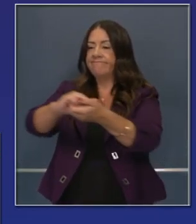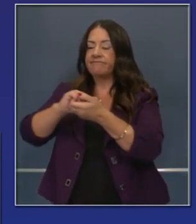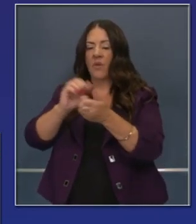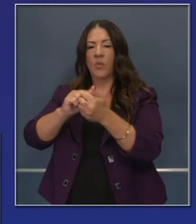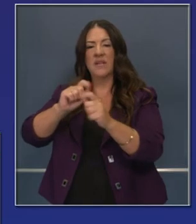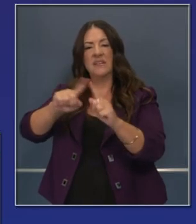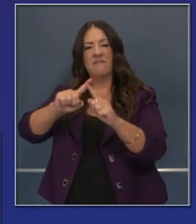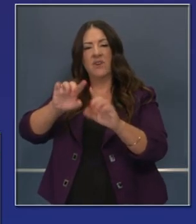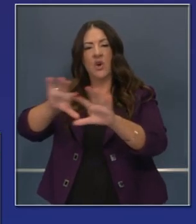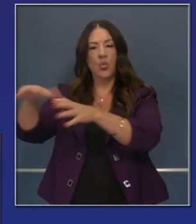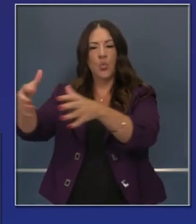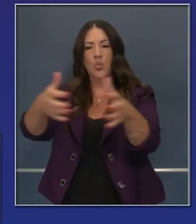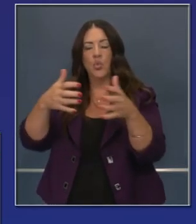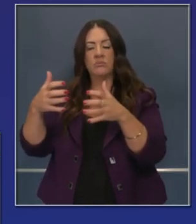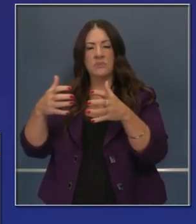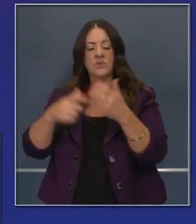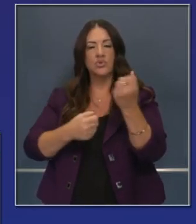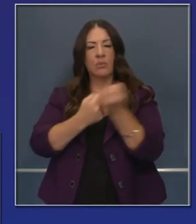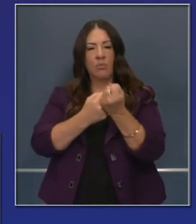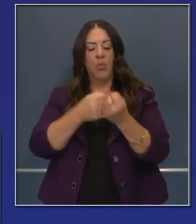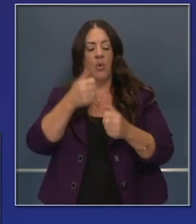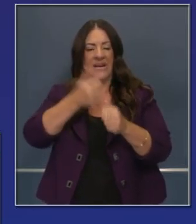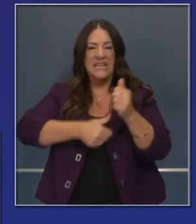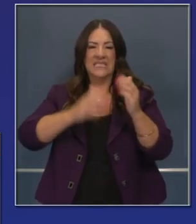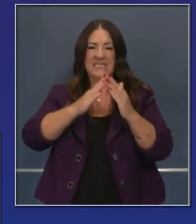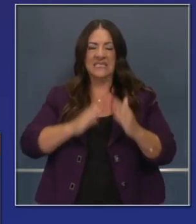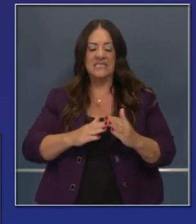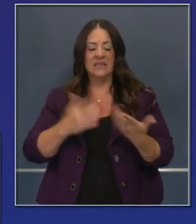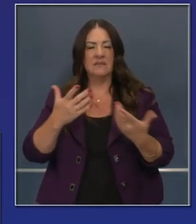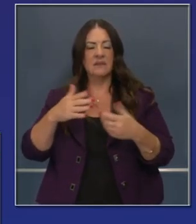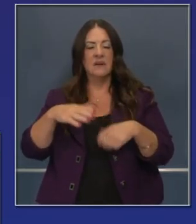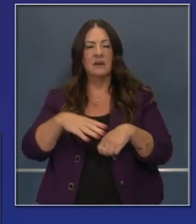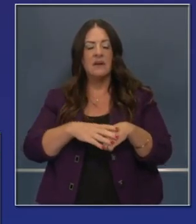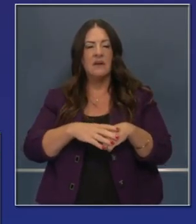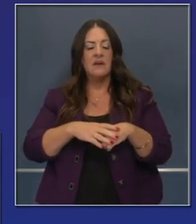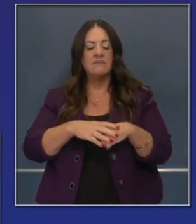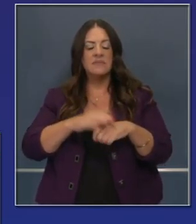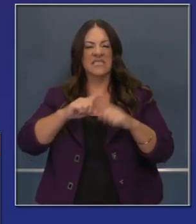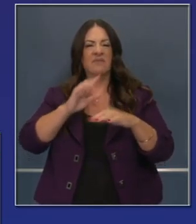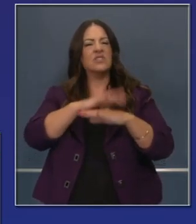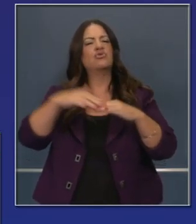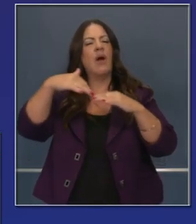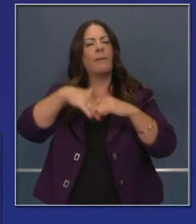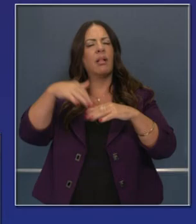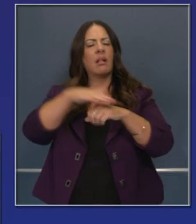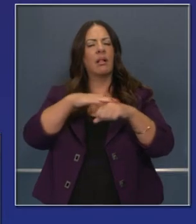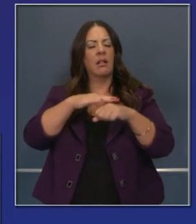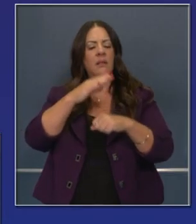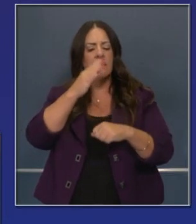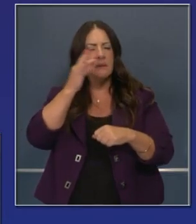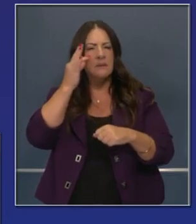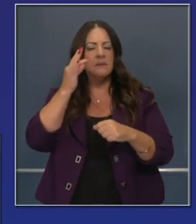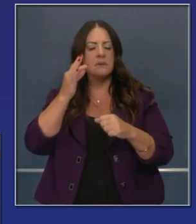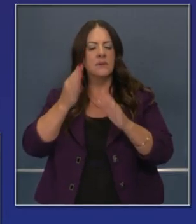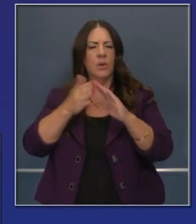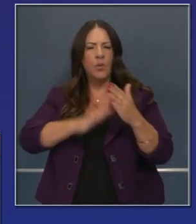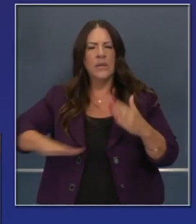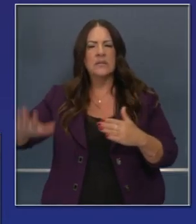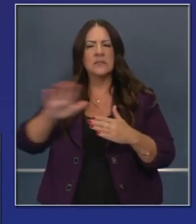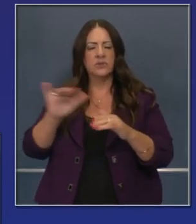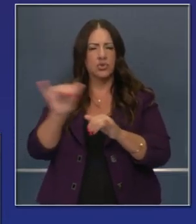Puma. Una adquisición de un hogar multifamiliar. Queremos